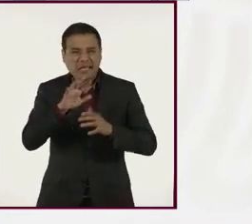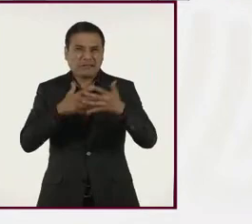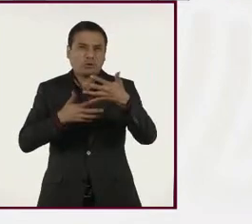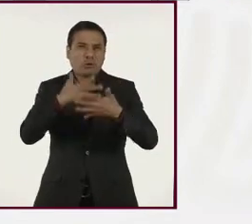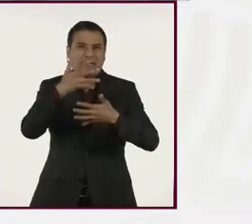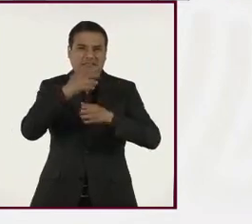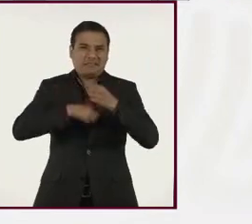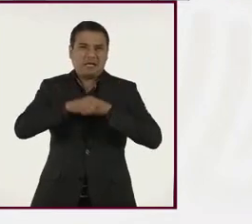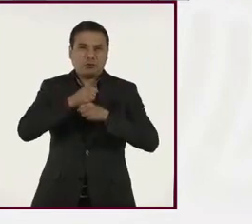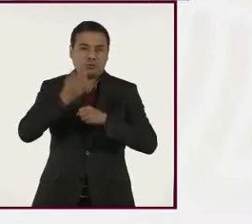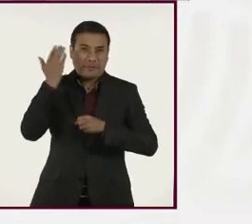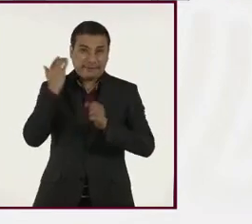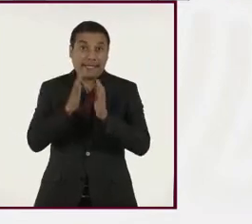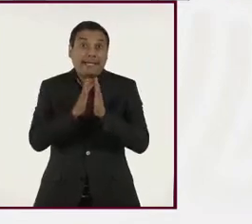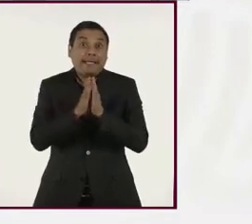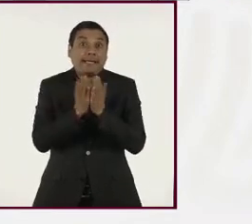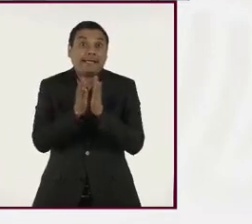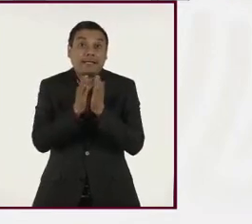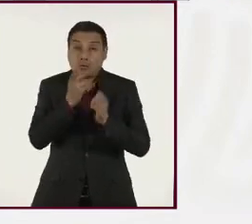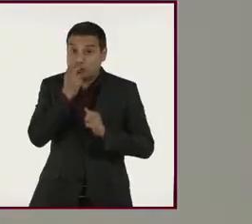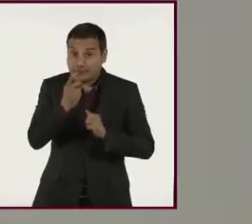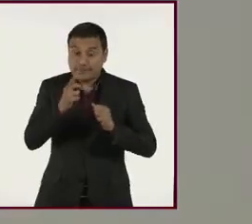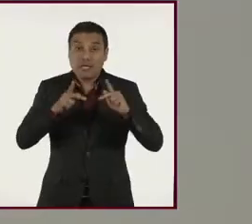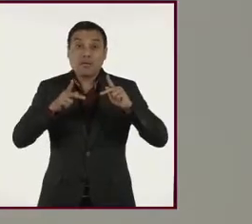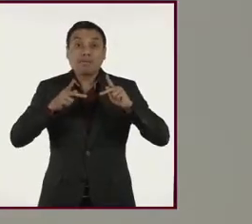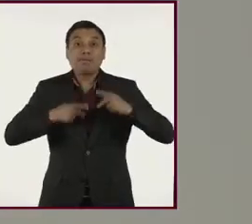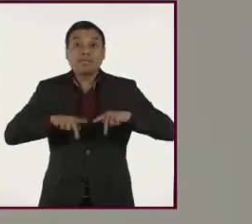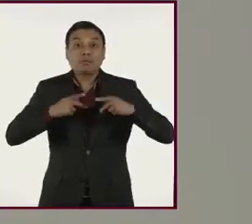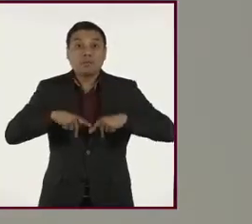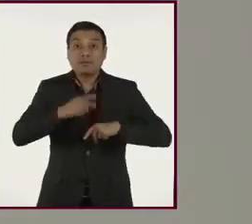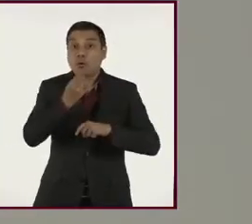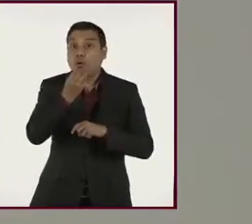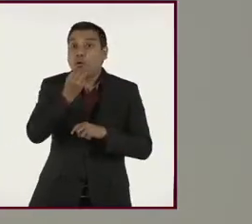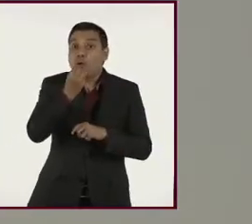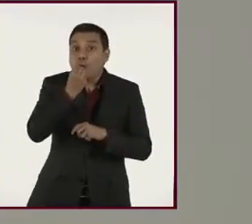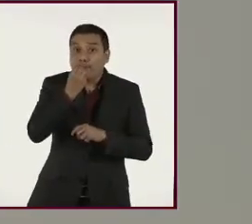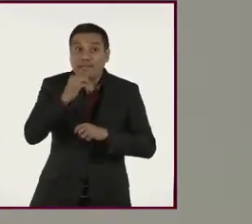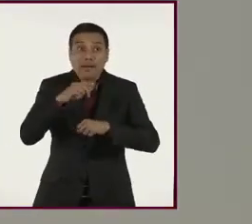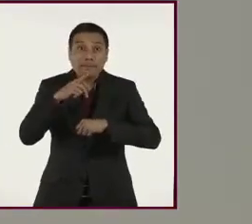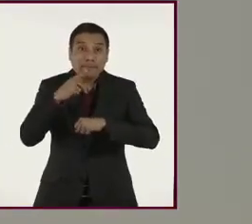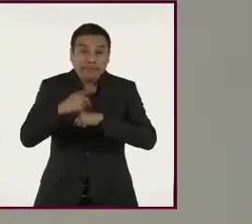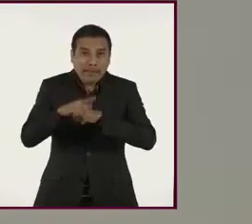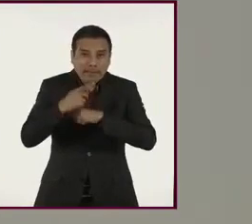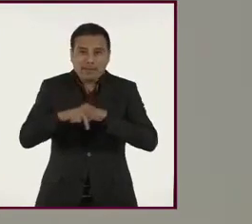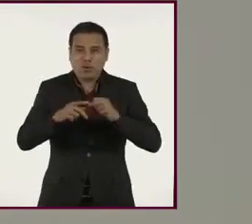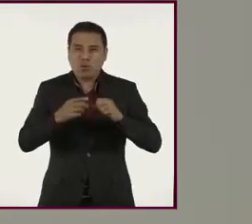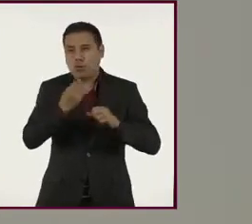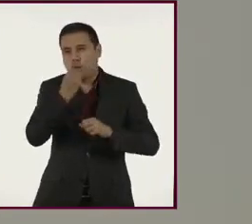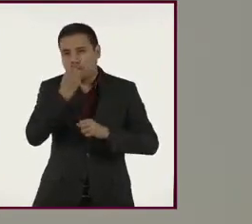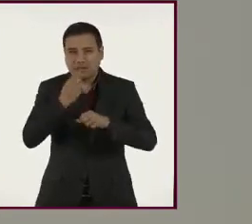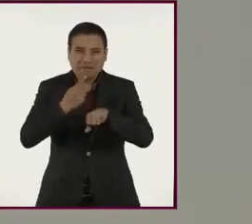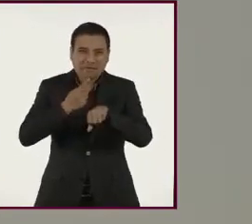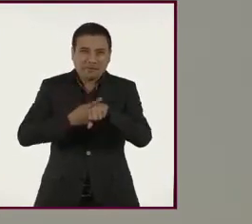años, se hablaba que las conductas alimentarias de riesgo, los trastornos de conducta alimentaria se presentaban únicamente en la población